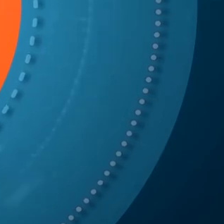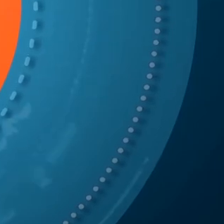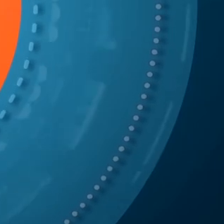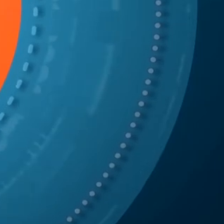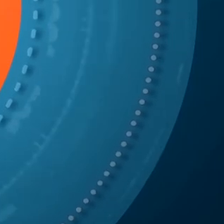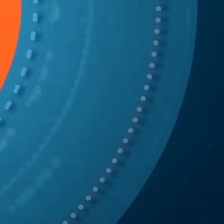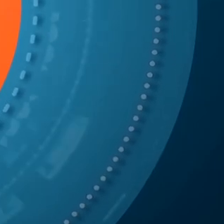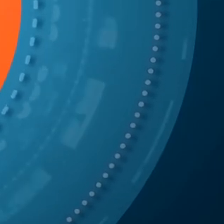Gracias ver el video. Bye.